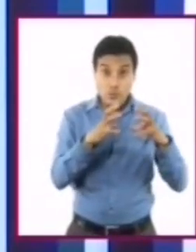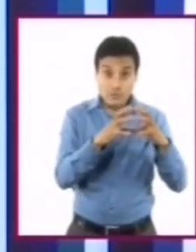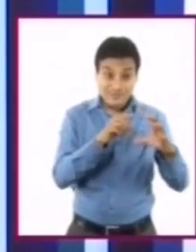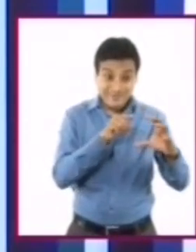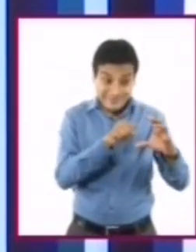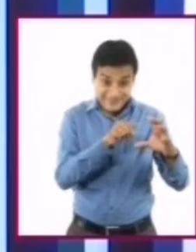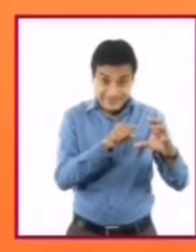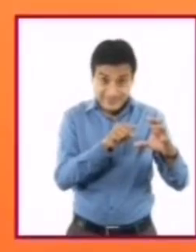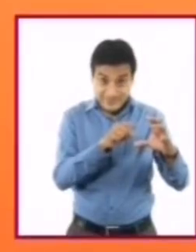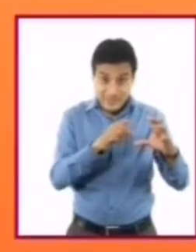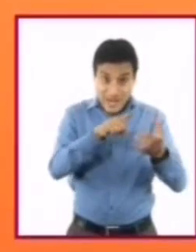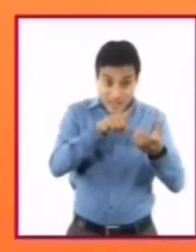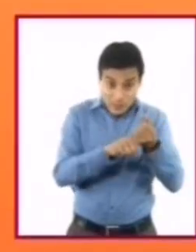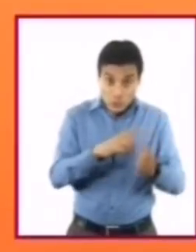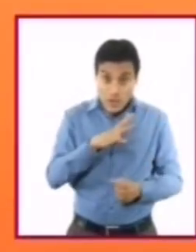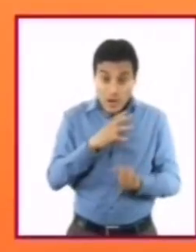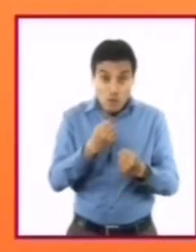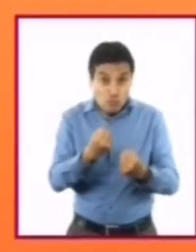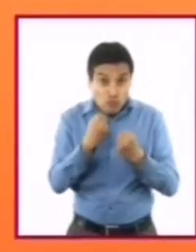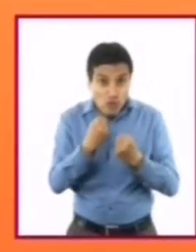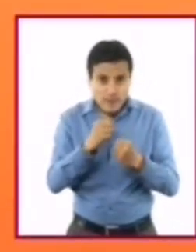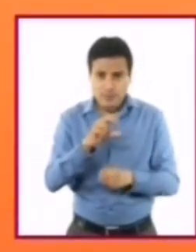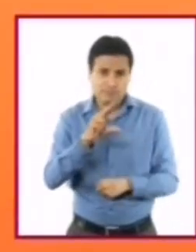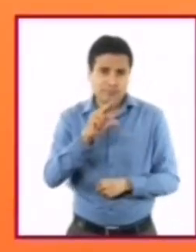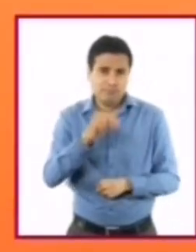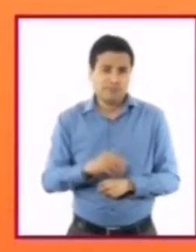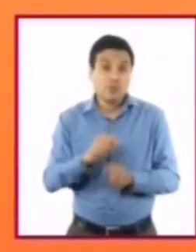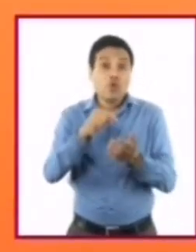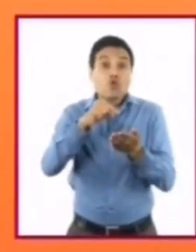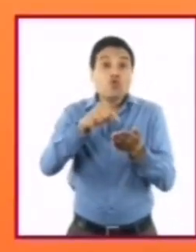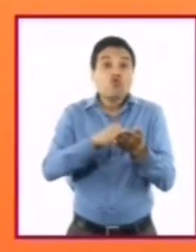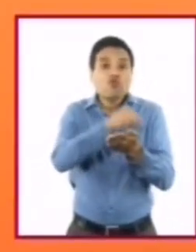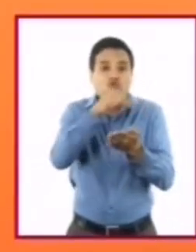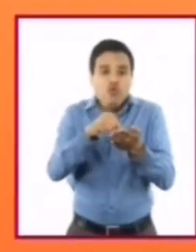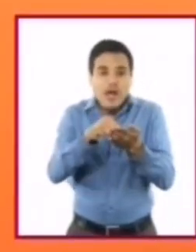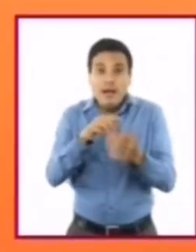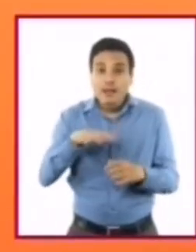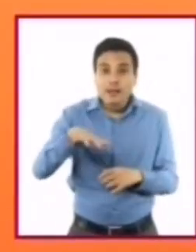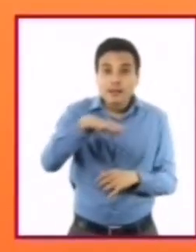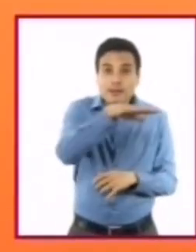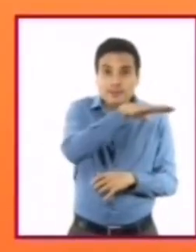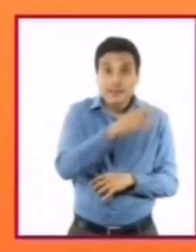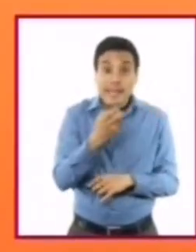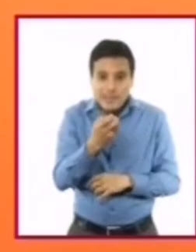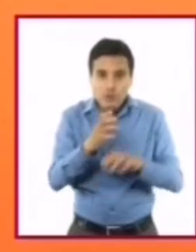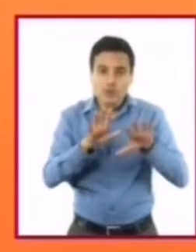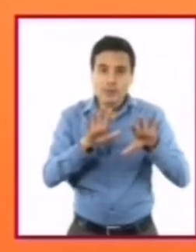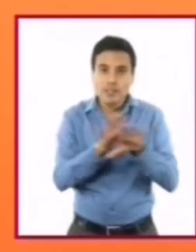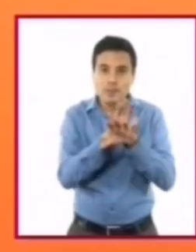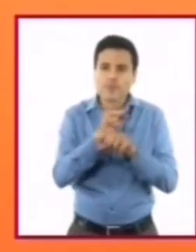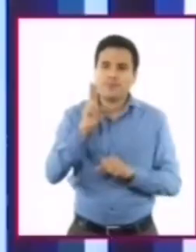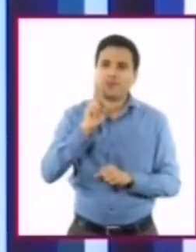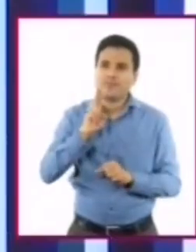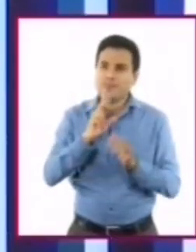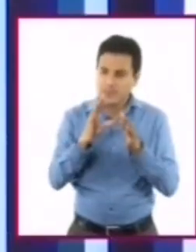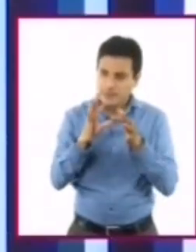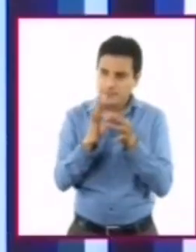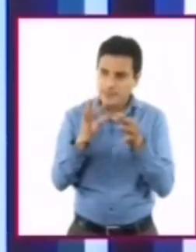geometría espacio-tiempo. Ah, claro. Cuéntanos más acerca de la teoría de relatividad general, por